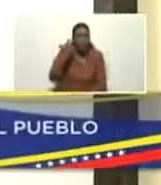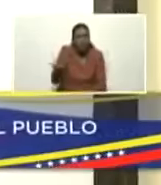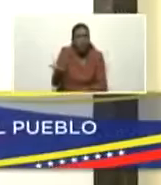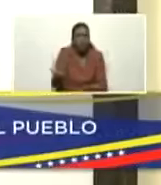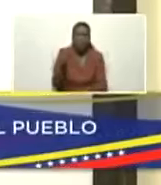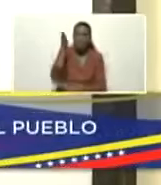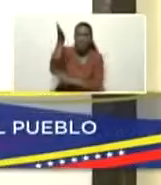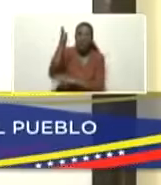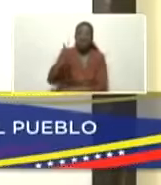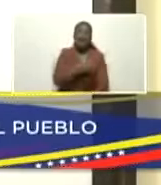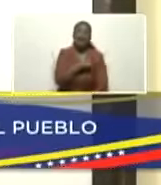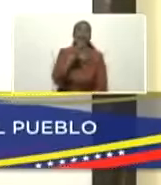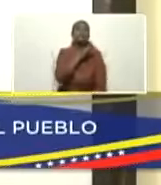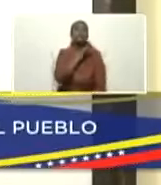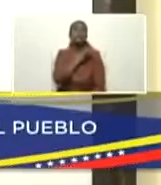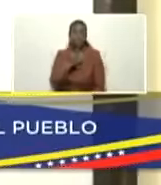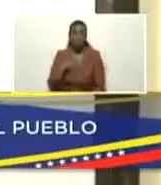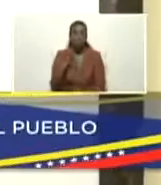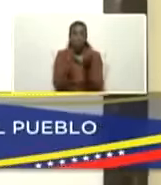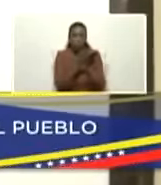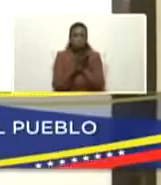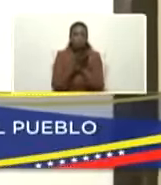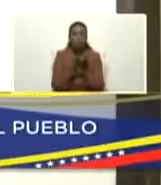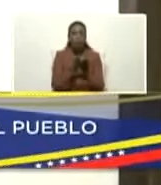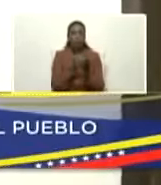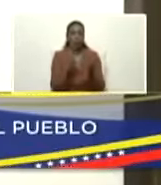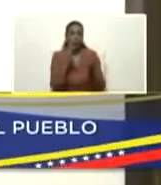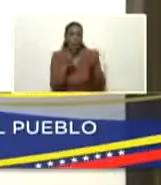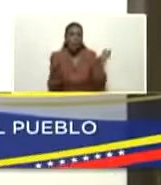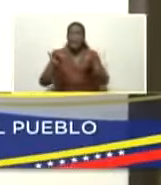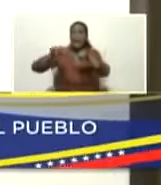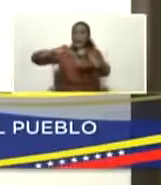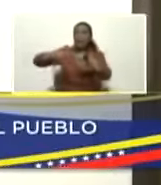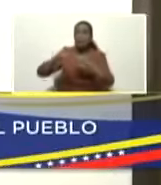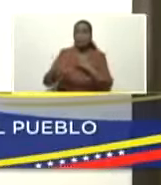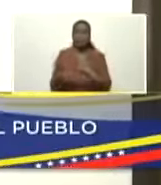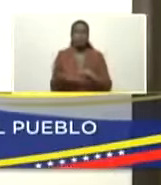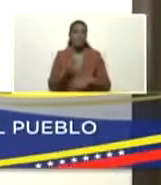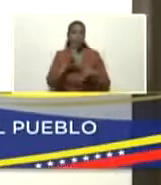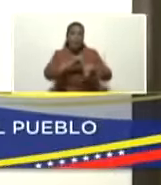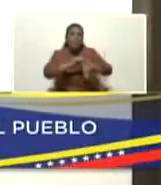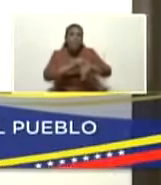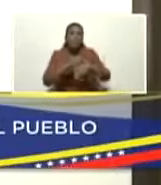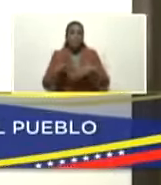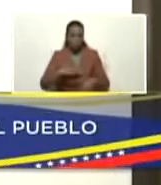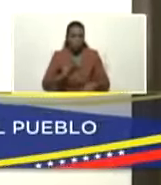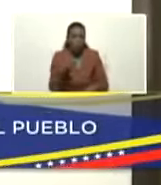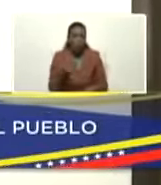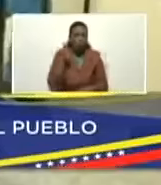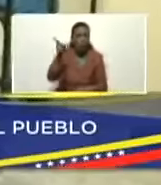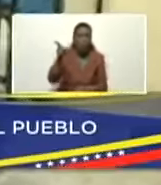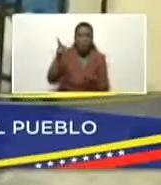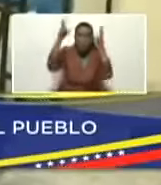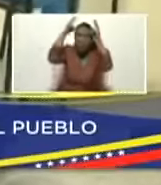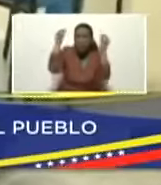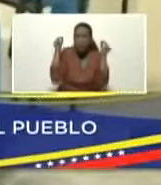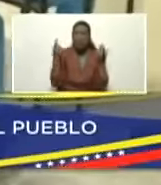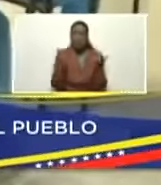Vayan ustedes a Chile para ver si pueden estudiar para ingenieros, para médicos, para